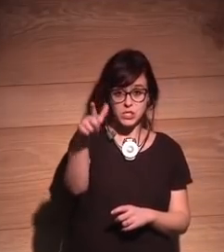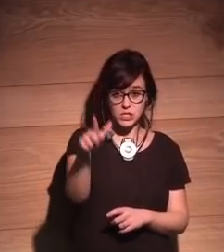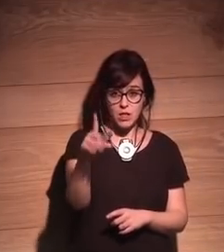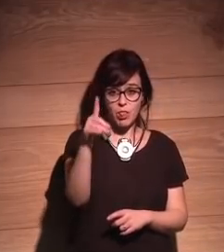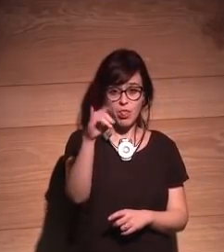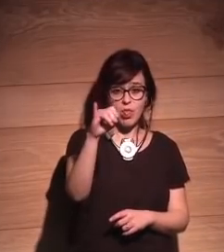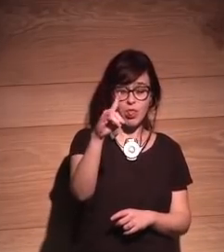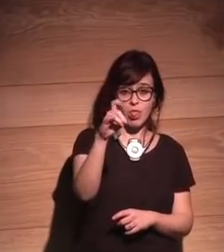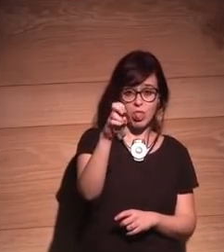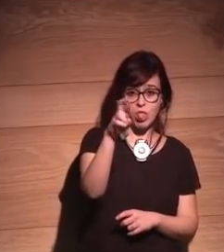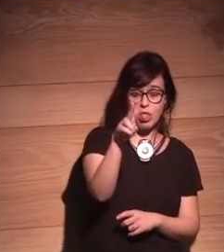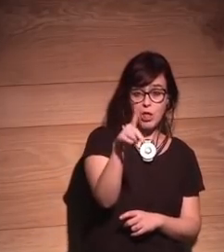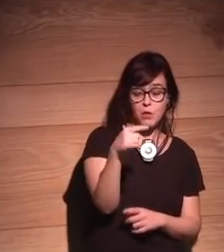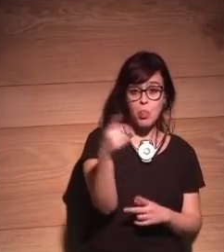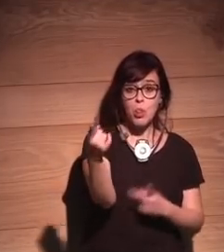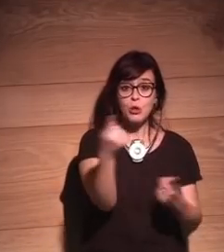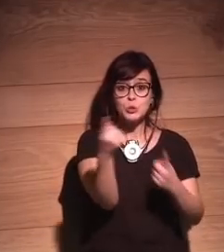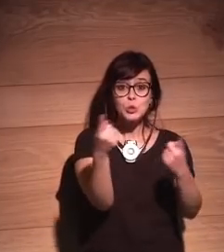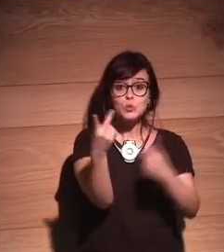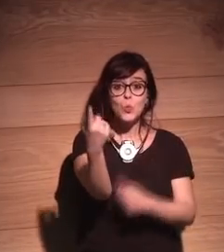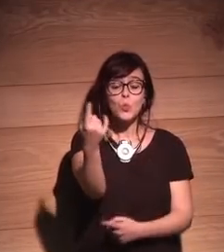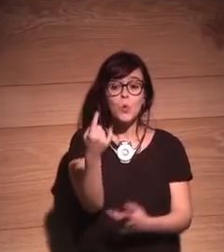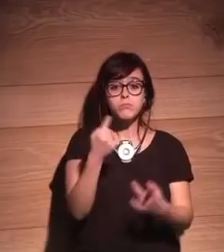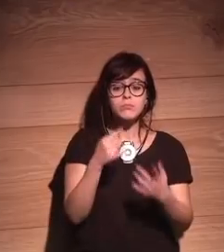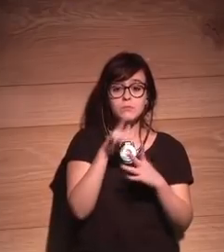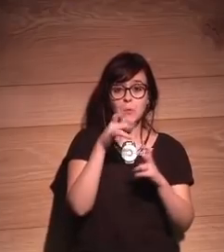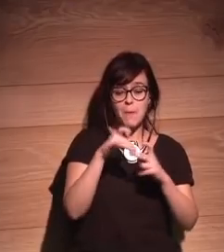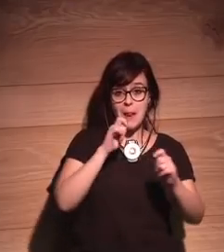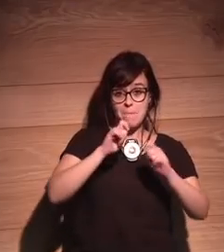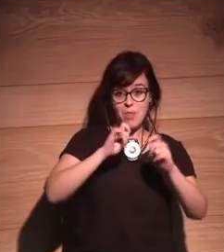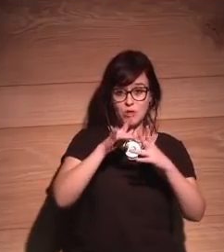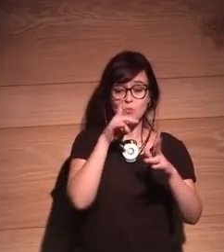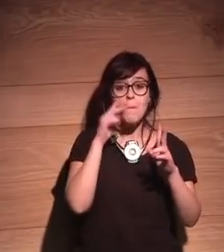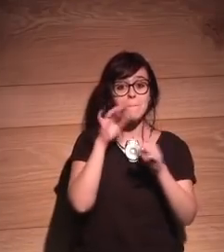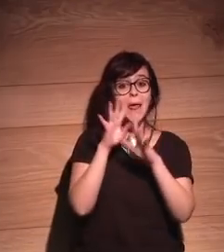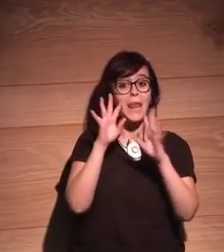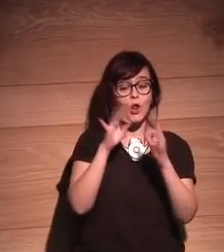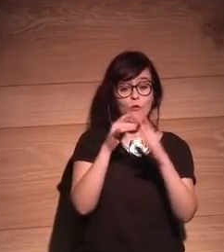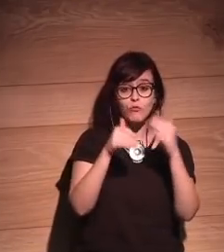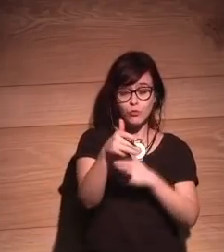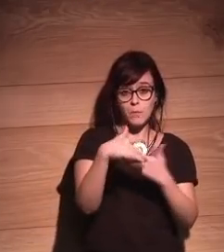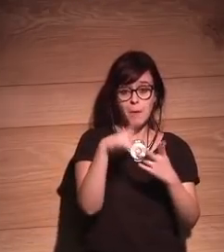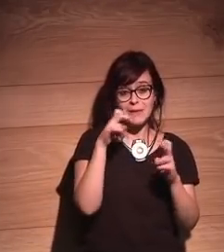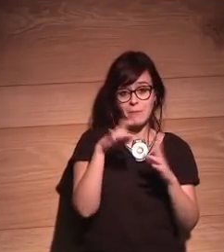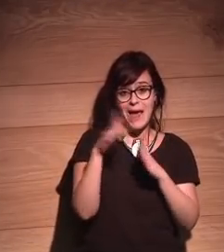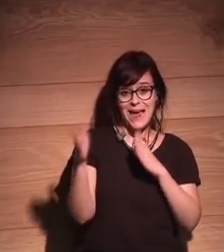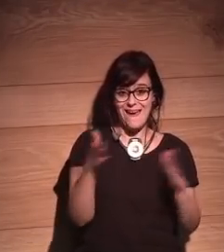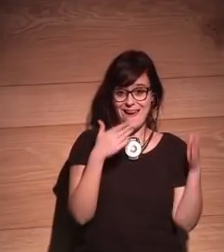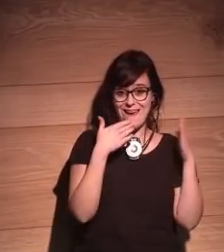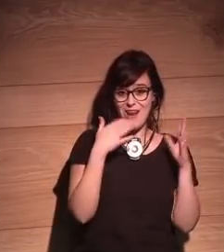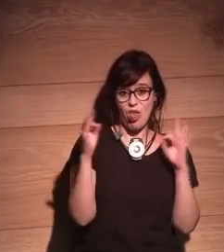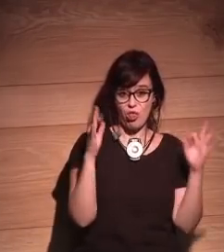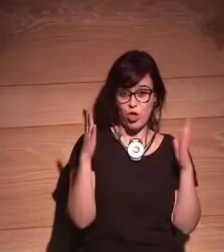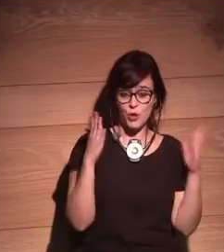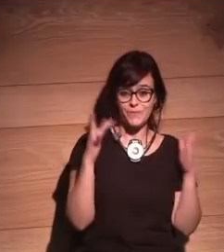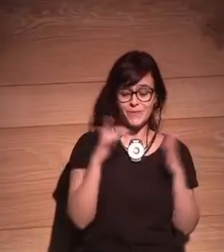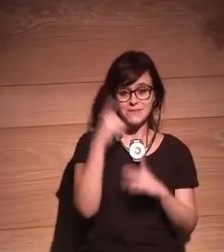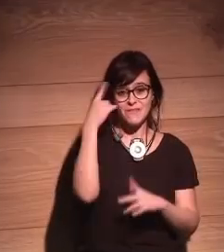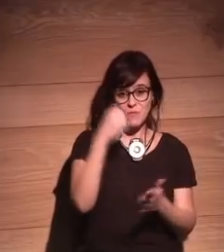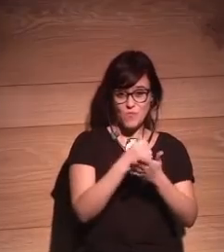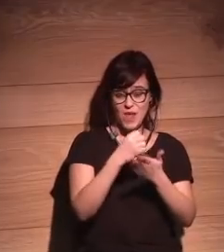Yo creo que los medios literalmente es uno de los grandes peligros de cara al futuro. Está muy bien para nuestra generación porque sabemos que tenemos